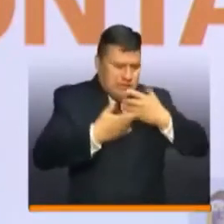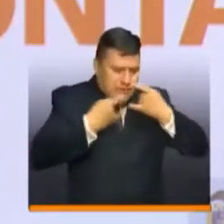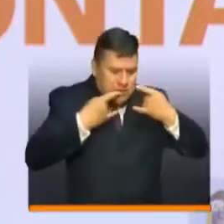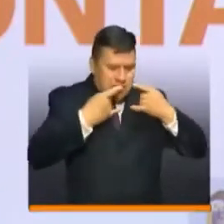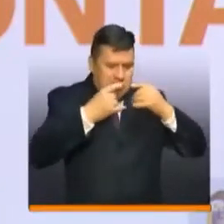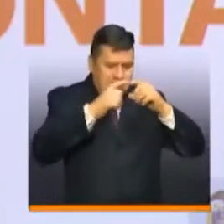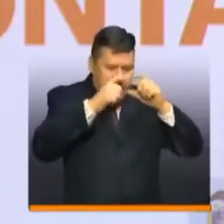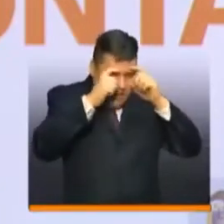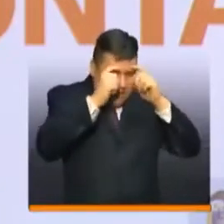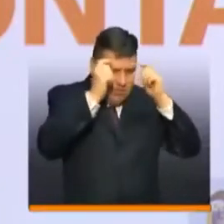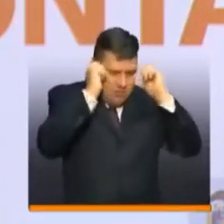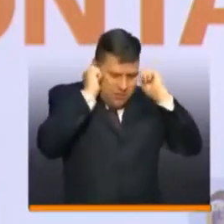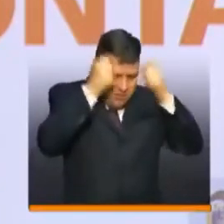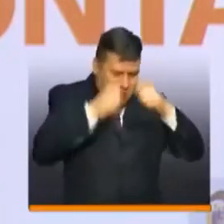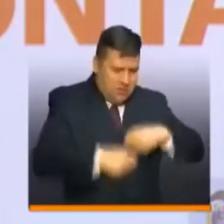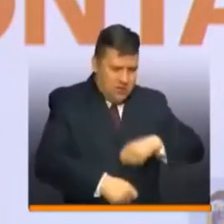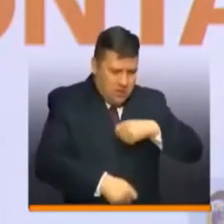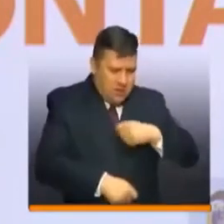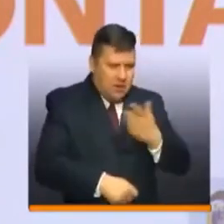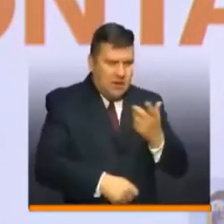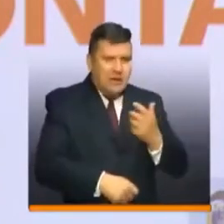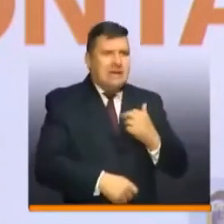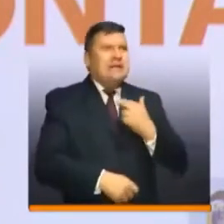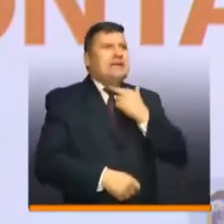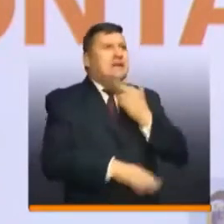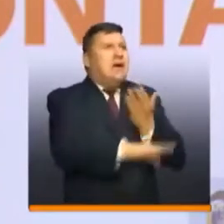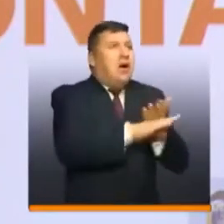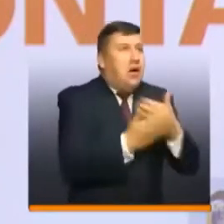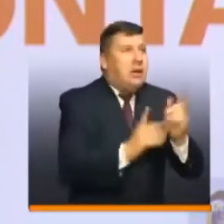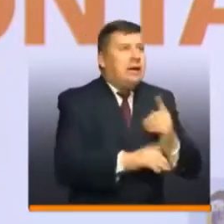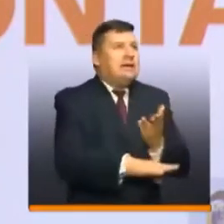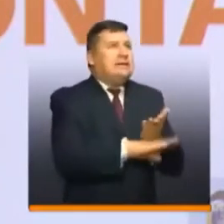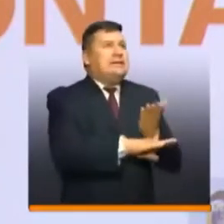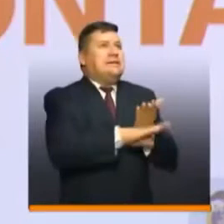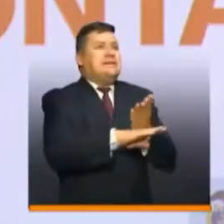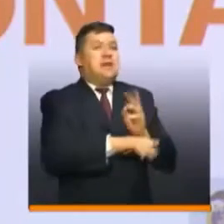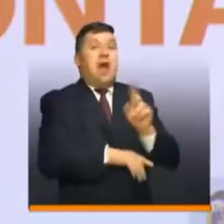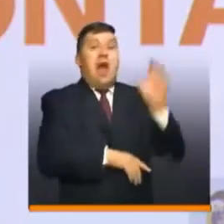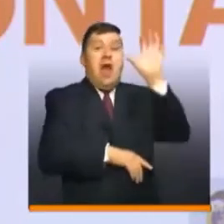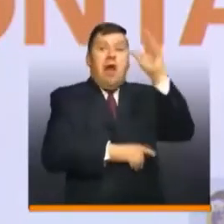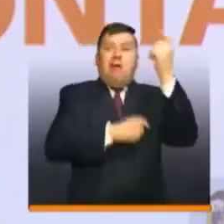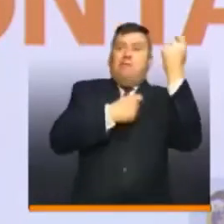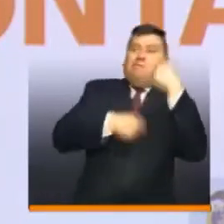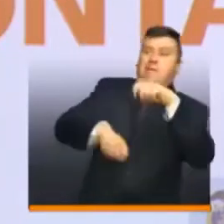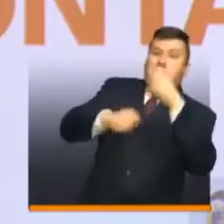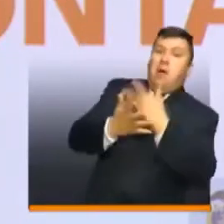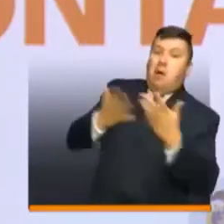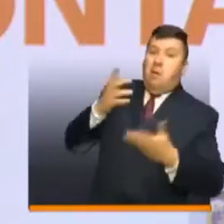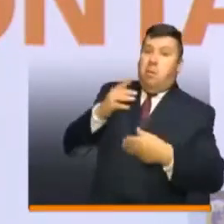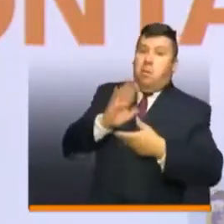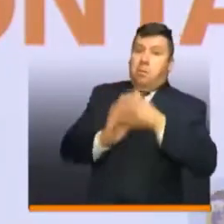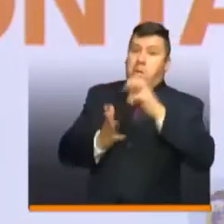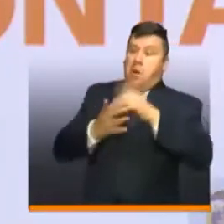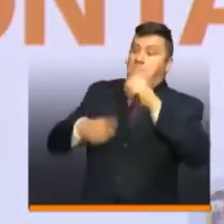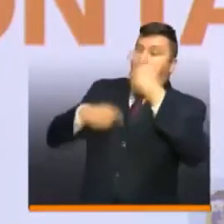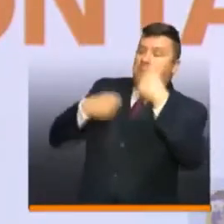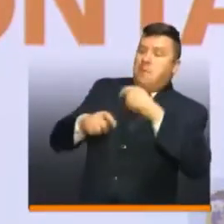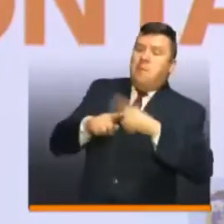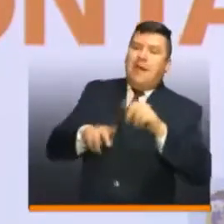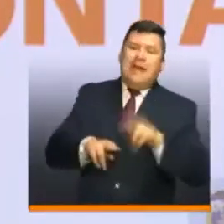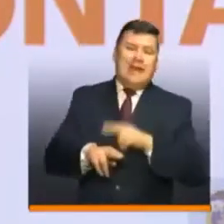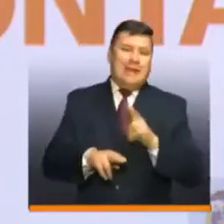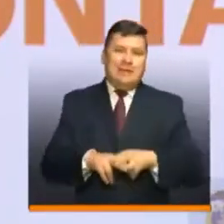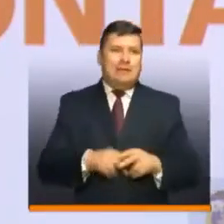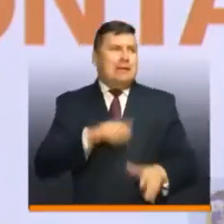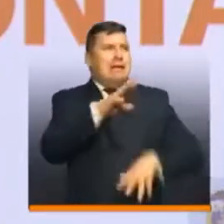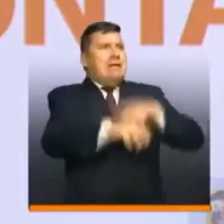importación sea cada vez más restringida todavía algunos países exportan de este tipo de productos pero naturalmente esta